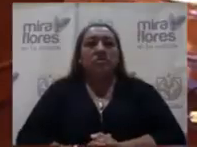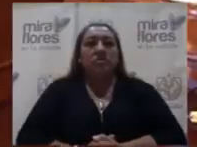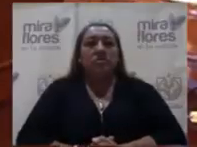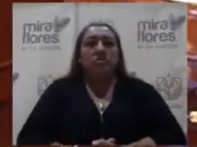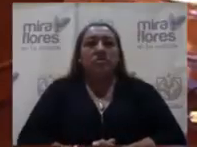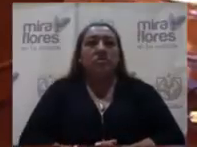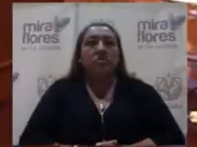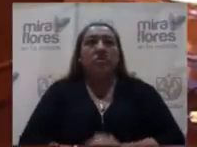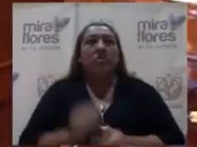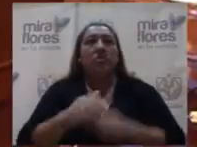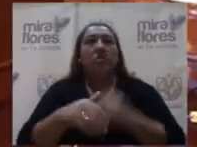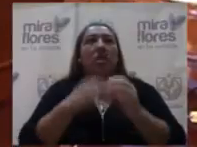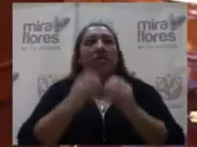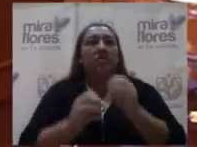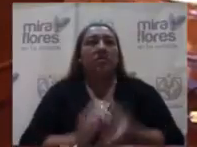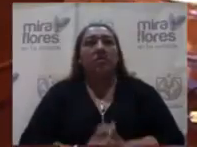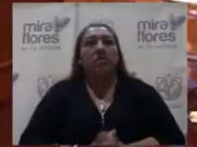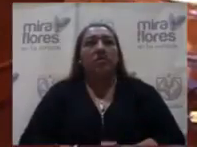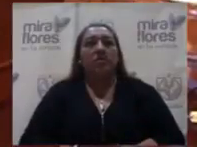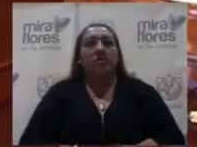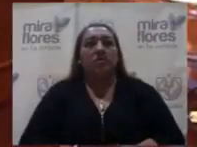a la fecha.